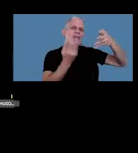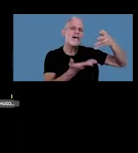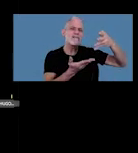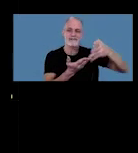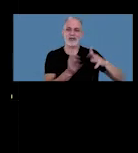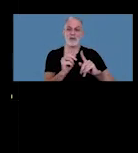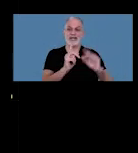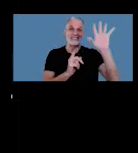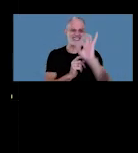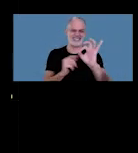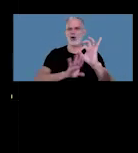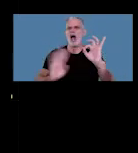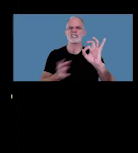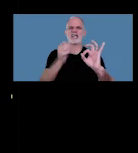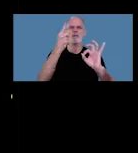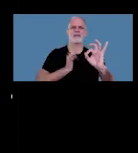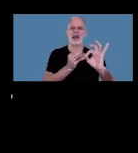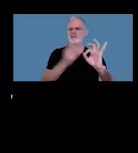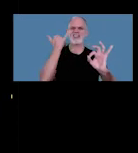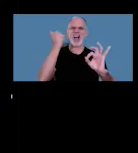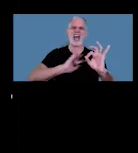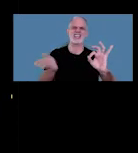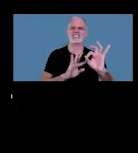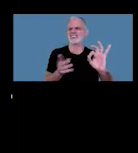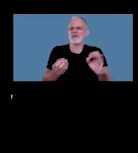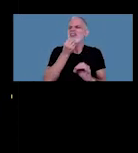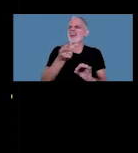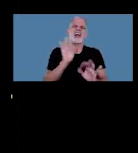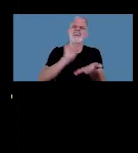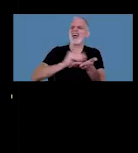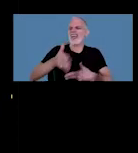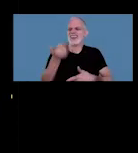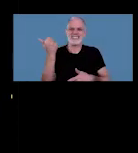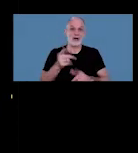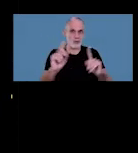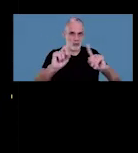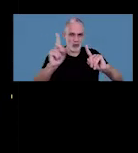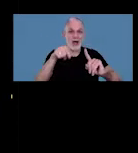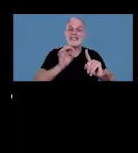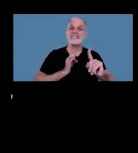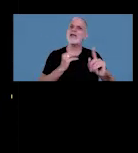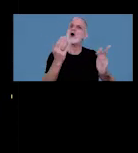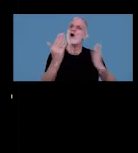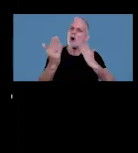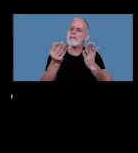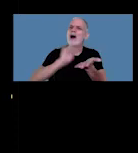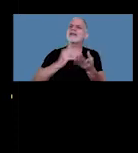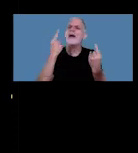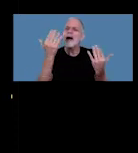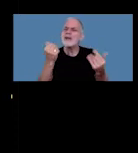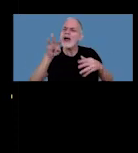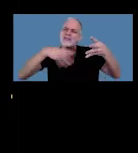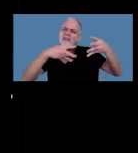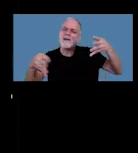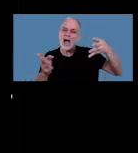está en 0, el primer año que está en 0 ya lo dejo de declarar, sino que ese año compara otra vez con el valor de tabla y va a